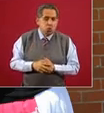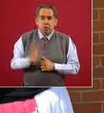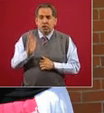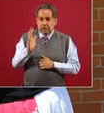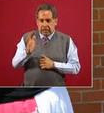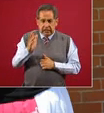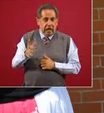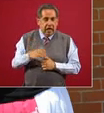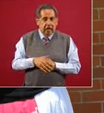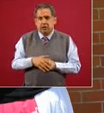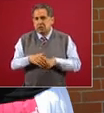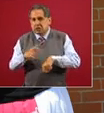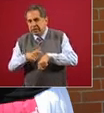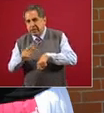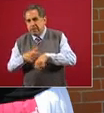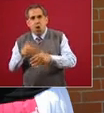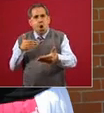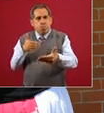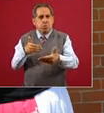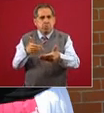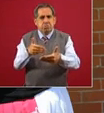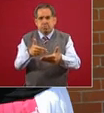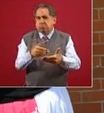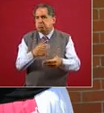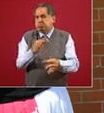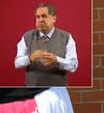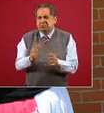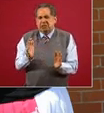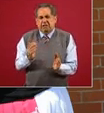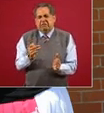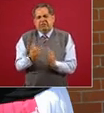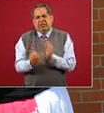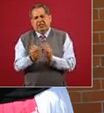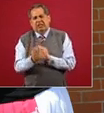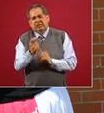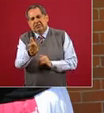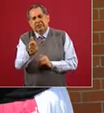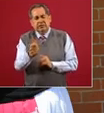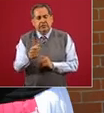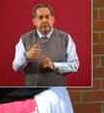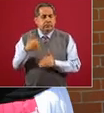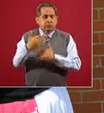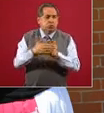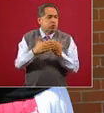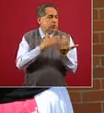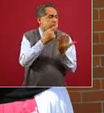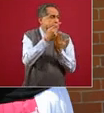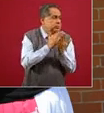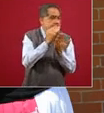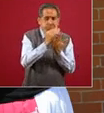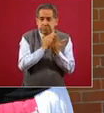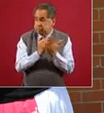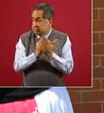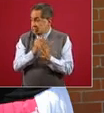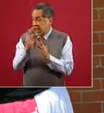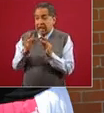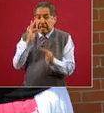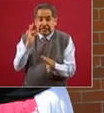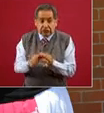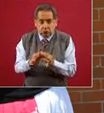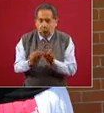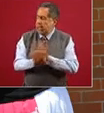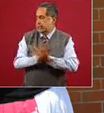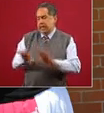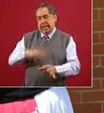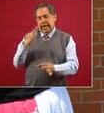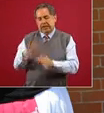el calendario presupuestal y ya solamente nos falta incrementar el padrón y cerrar el operativo de